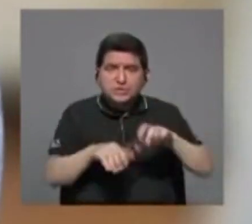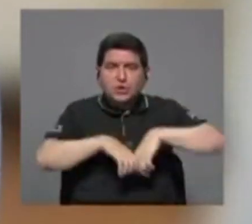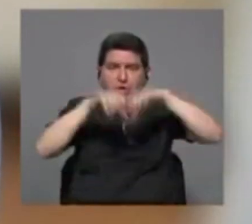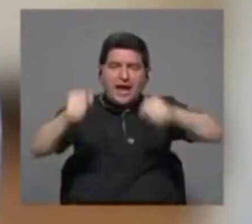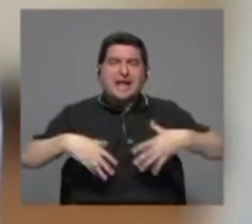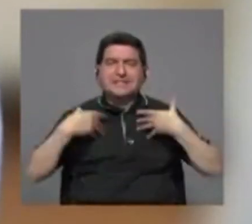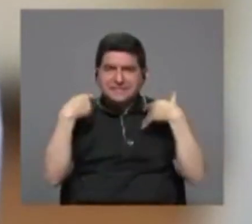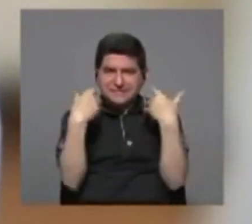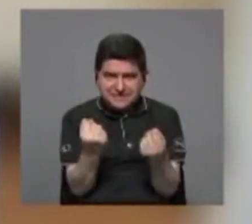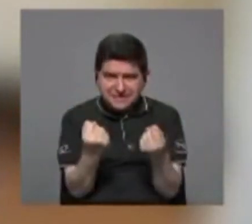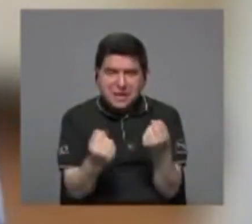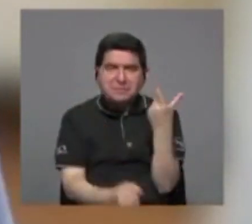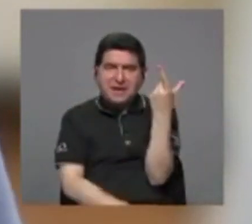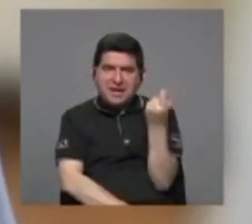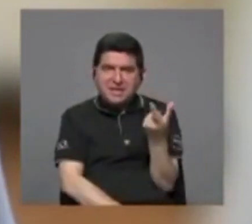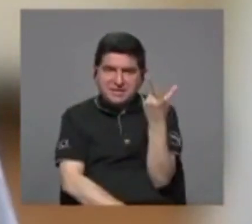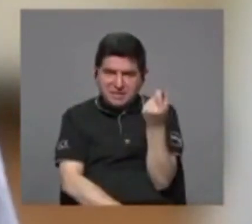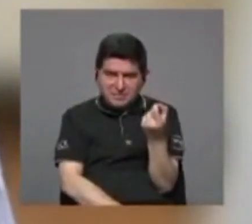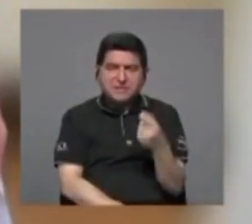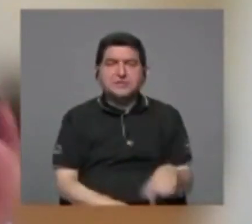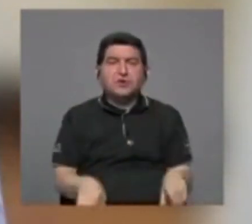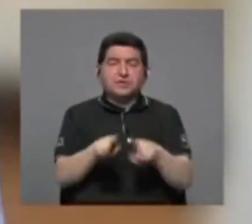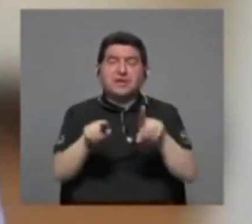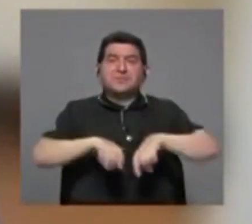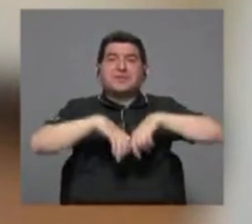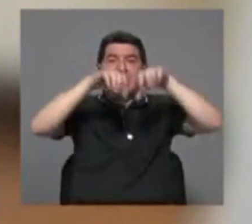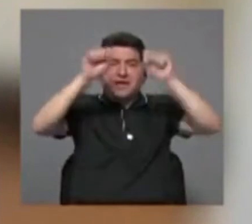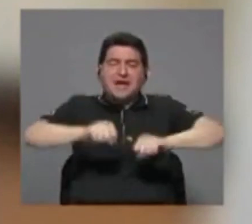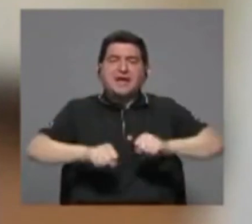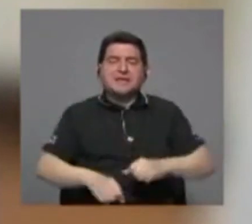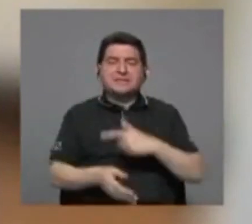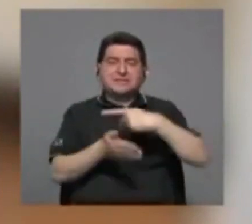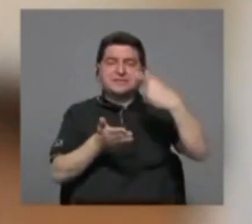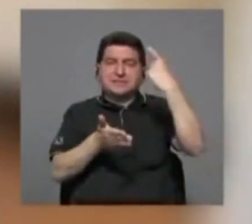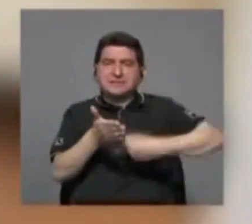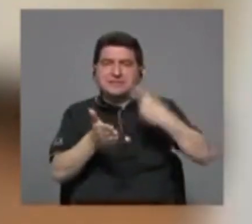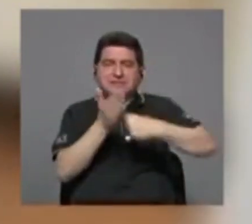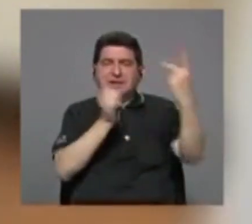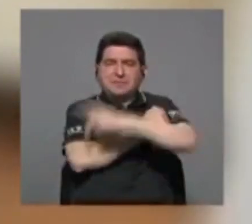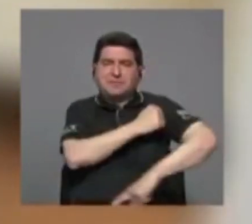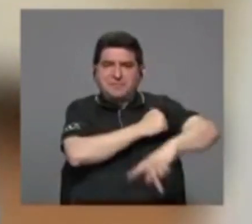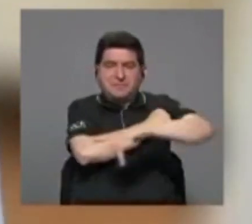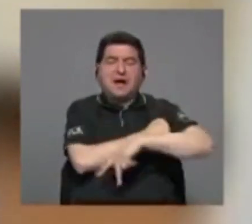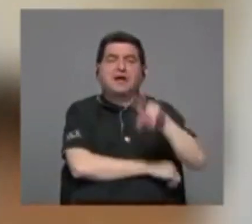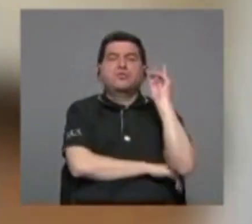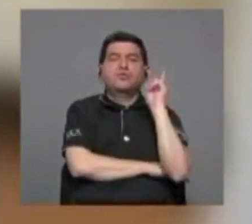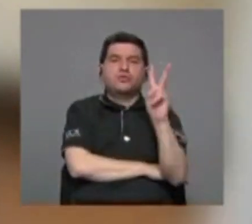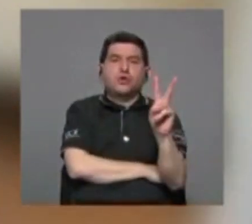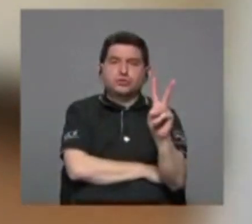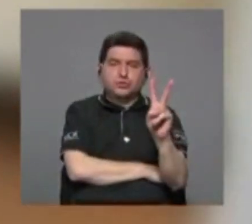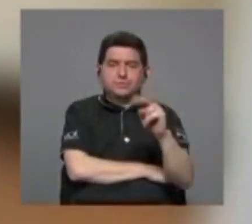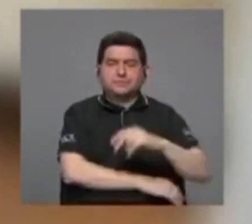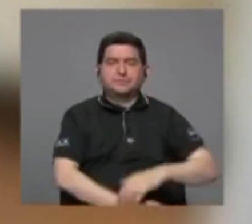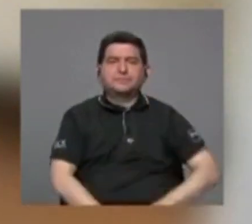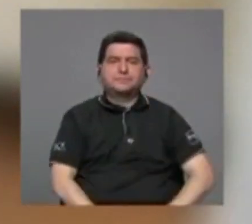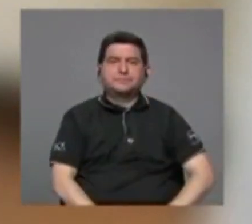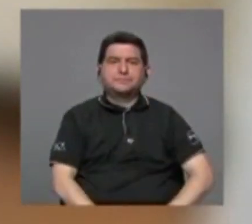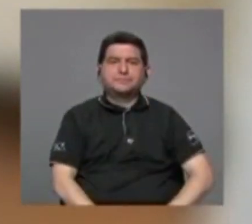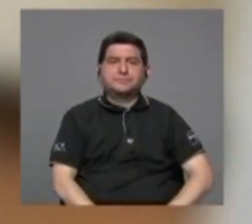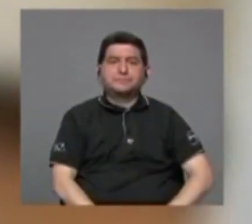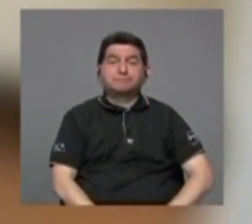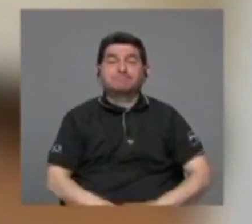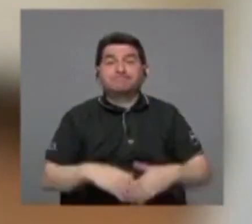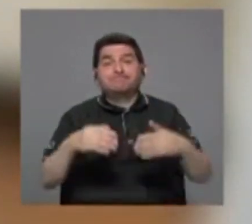de salud, de pensiones, incluso sobre el mismo sistema tributario del país. Y dos,